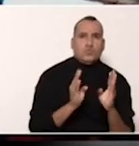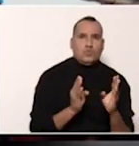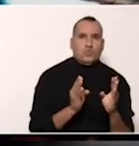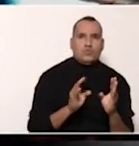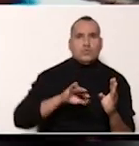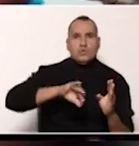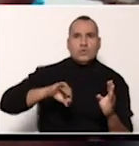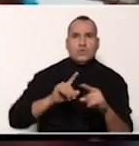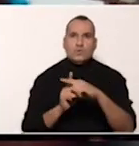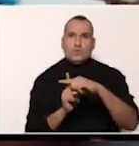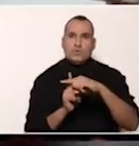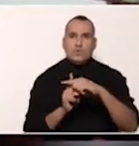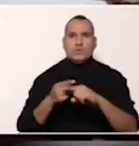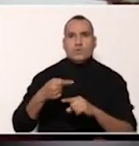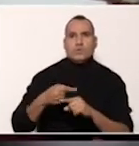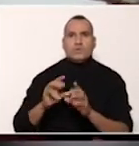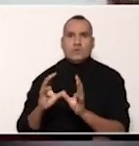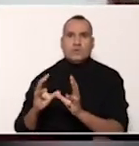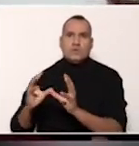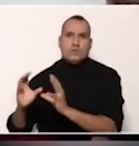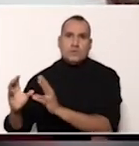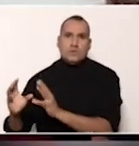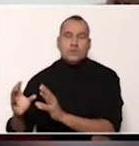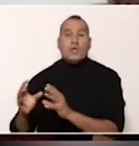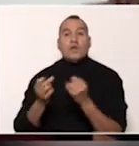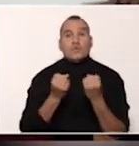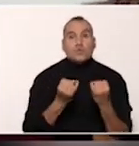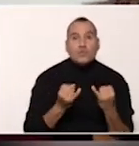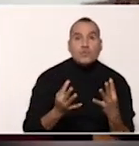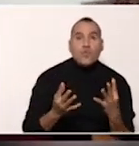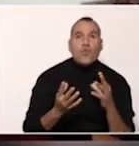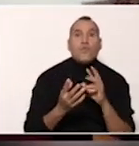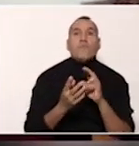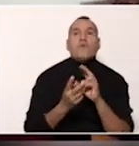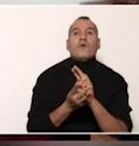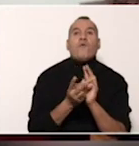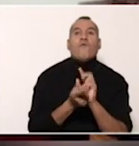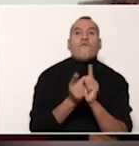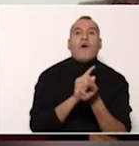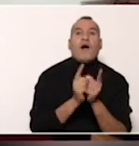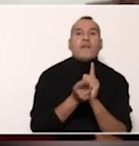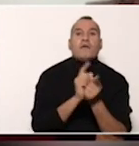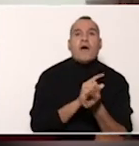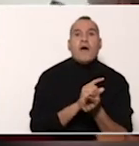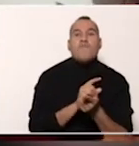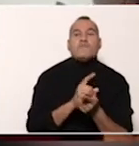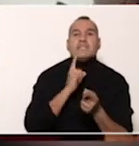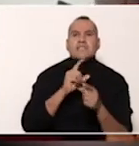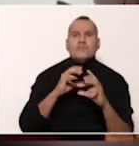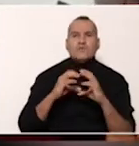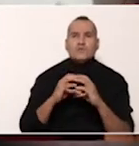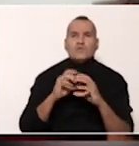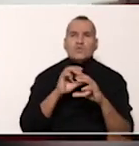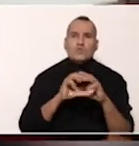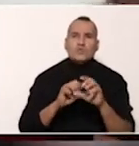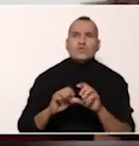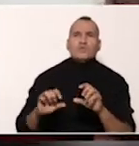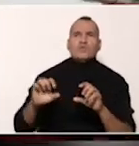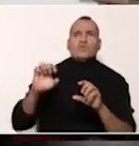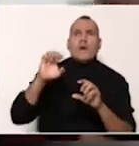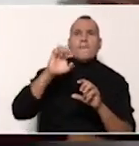representan por constantes, número, variable, letra y exponente, las